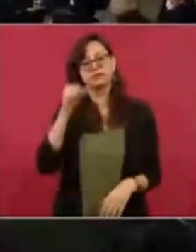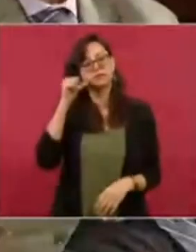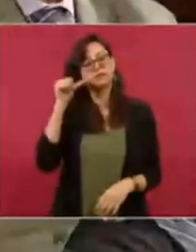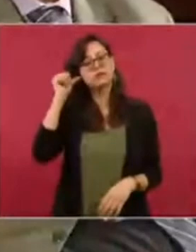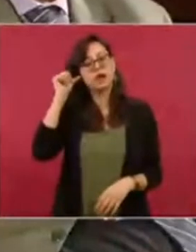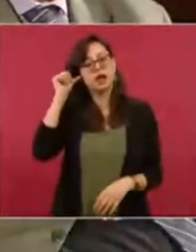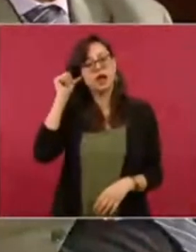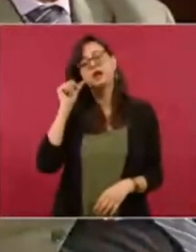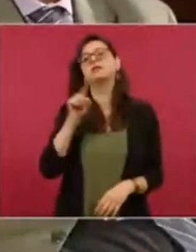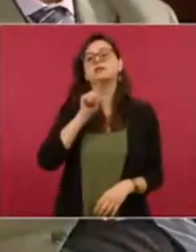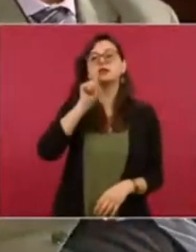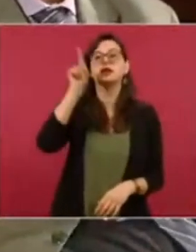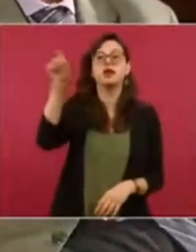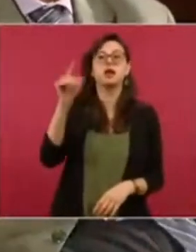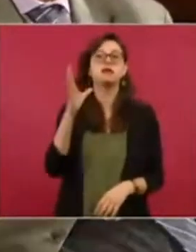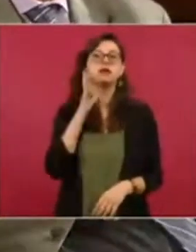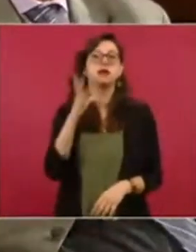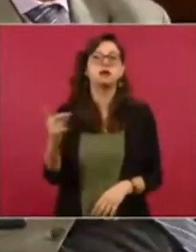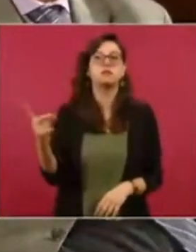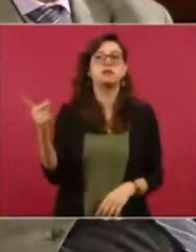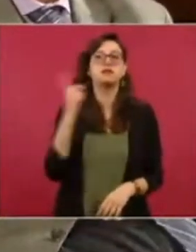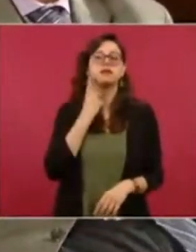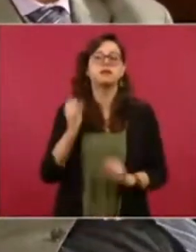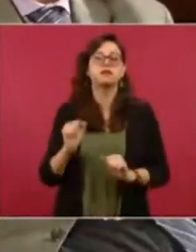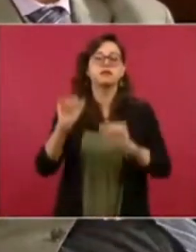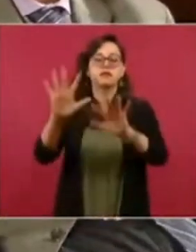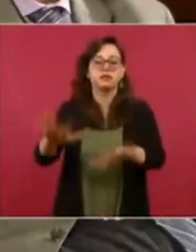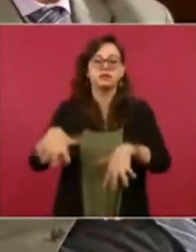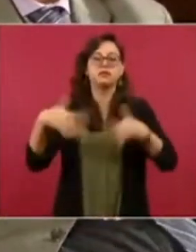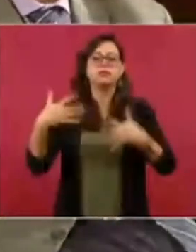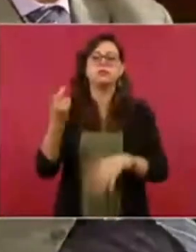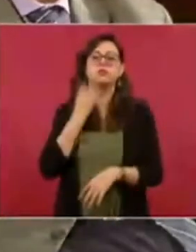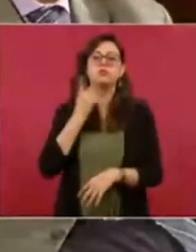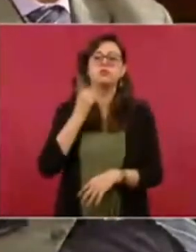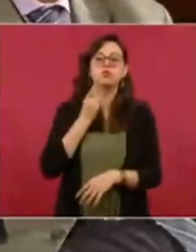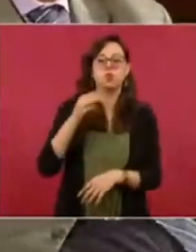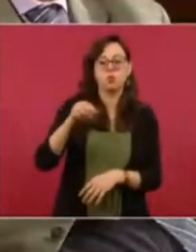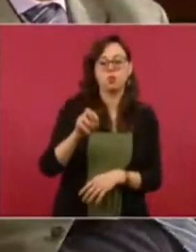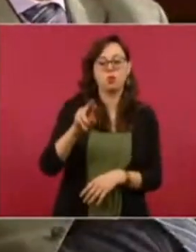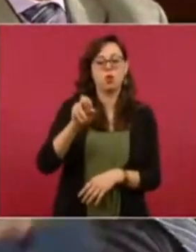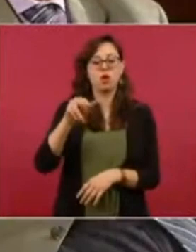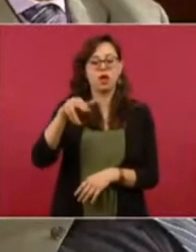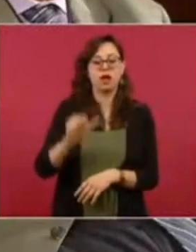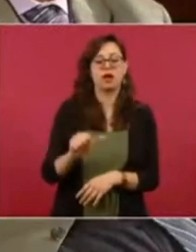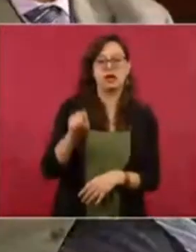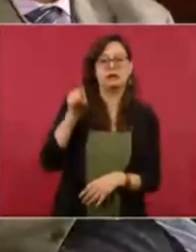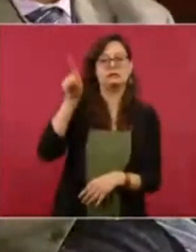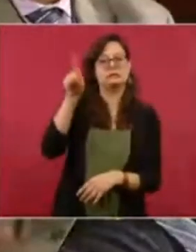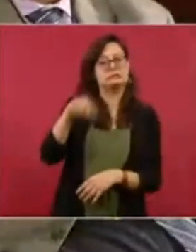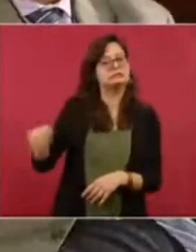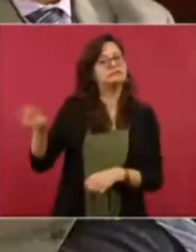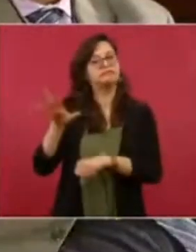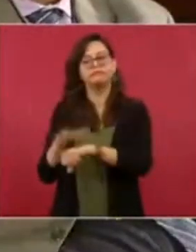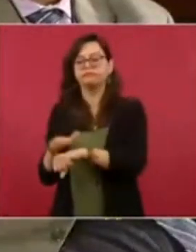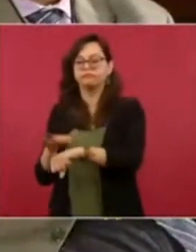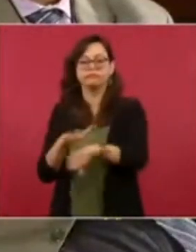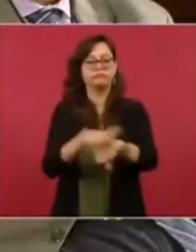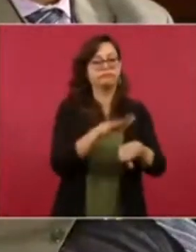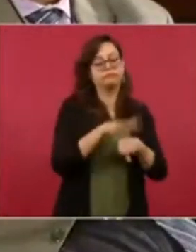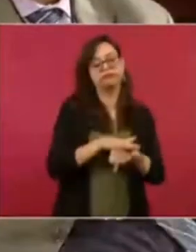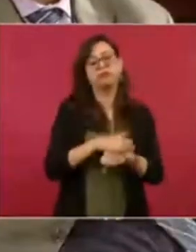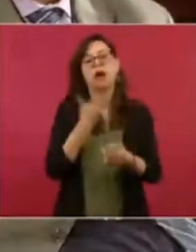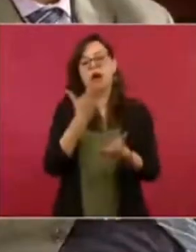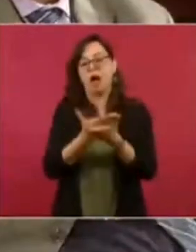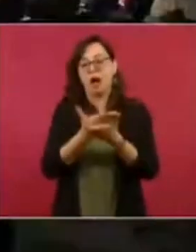fue Genaro García Luna como ya lo estaban comentando hace un momento y el presidente da mensajes muy importantes eh habla de cómo